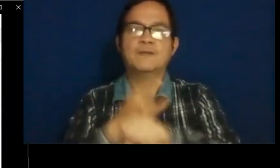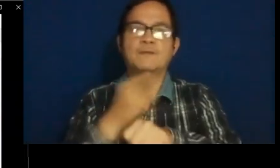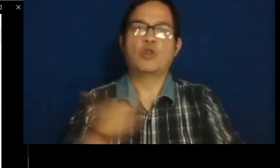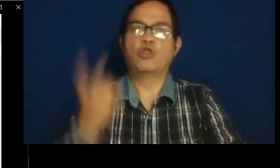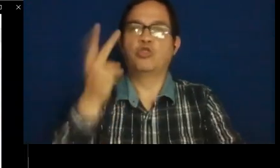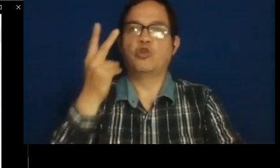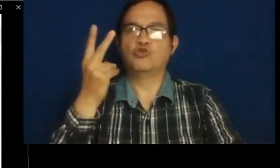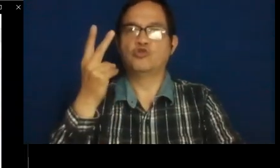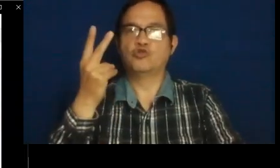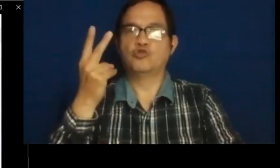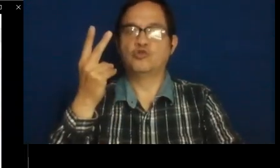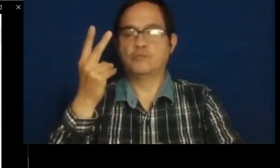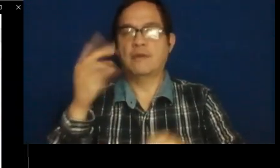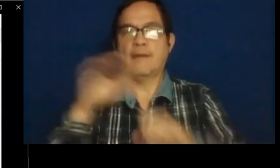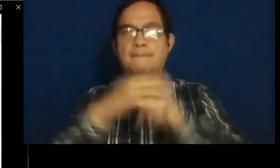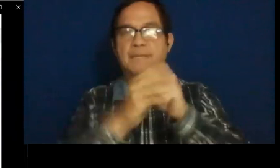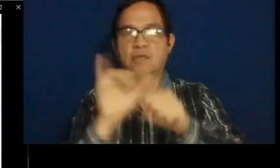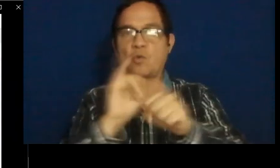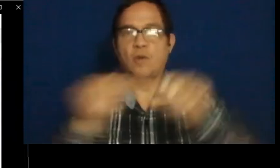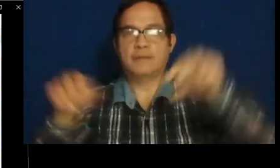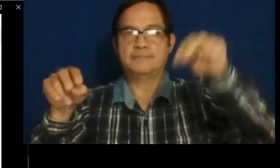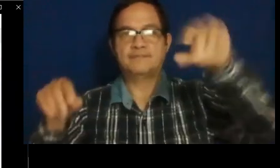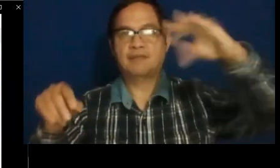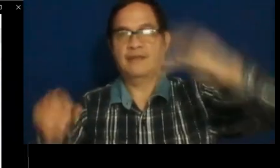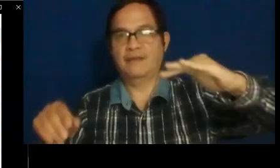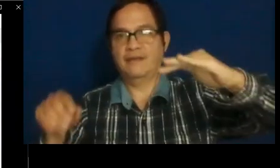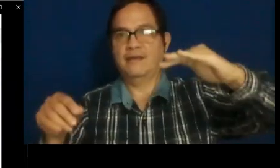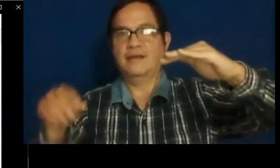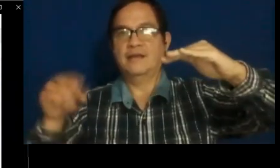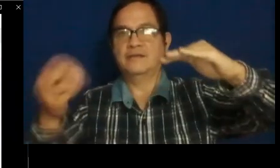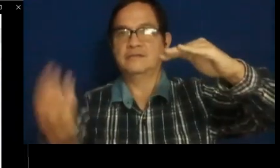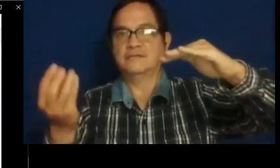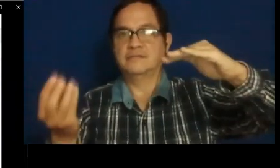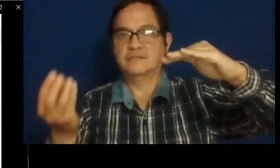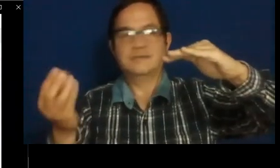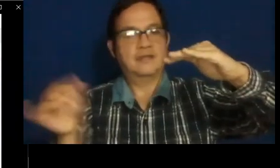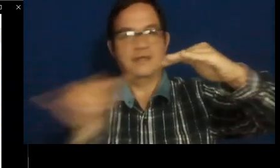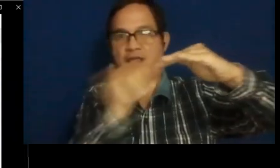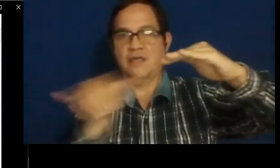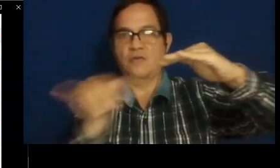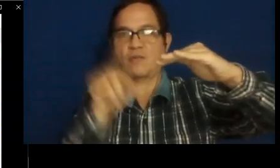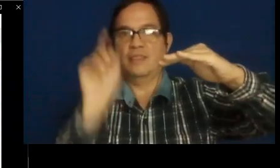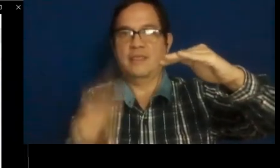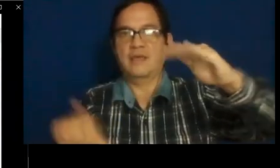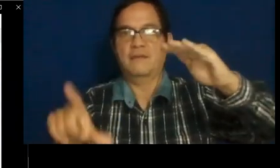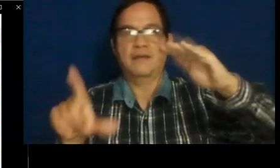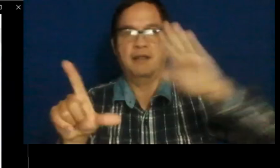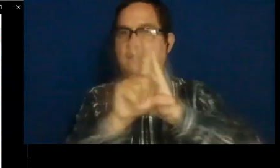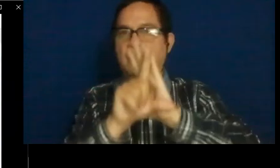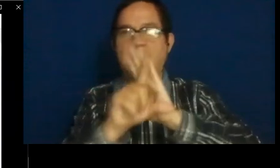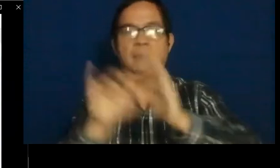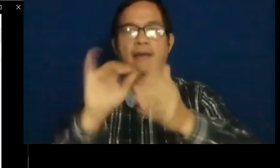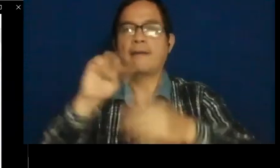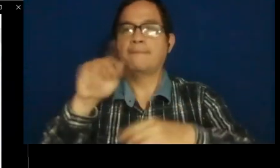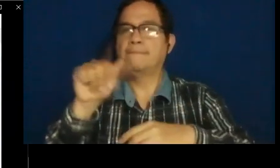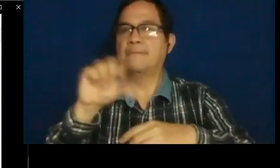masas iguales, masa 1 igual a masa 2. Pero entonces, ¿cómo voy a seleccionar el valor de esa masa? Entonces,